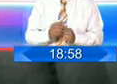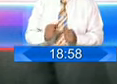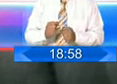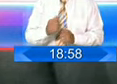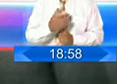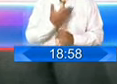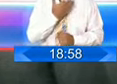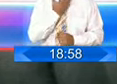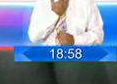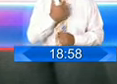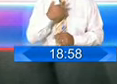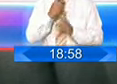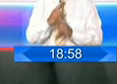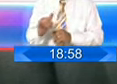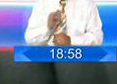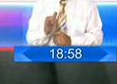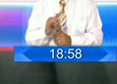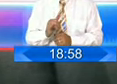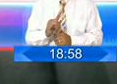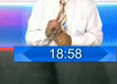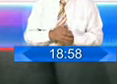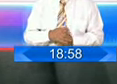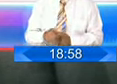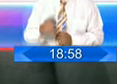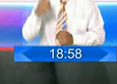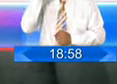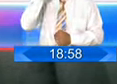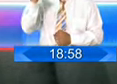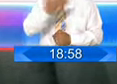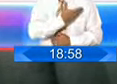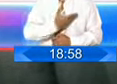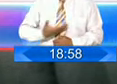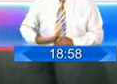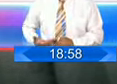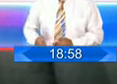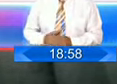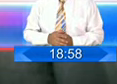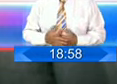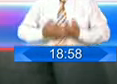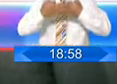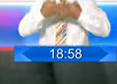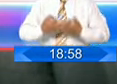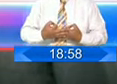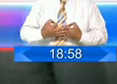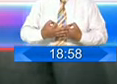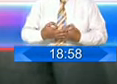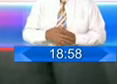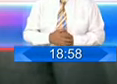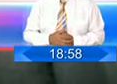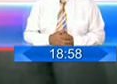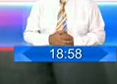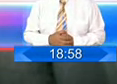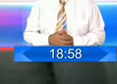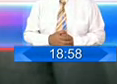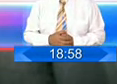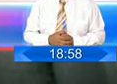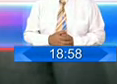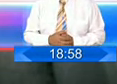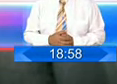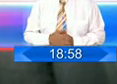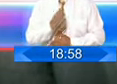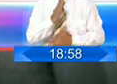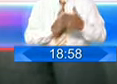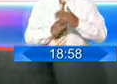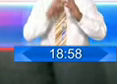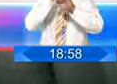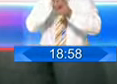no he contestado así. Yo creo que un presidente debe comportarse como espera que se comporte su pueblo, con cortesía, con